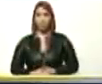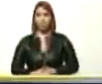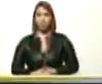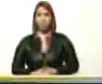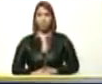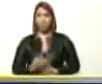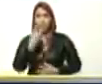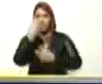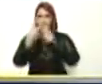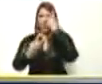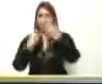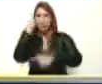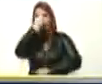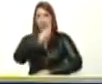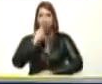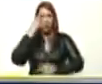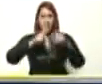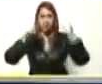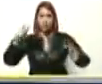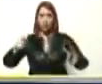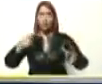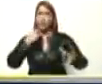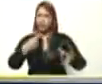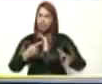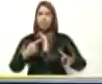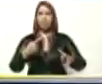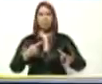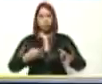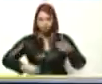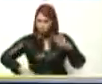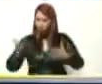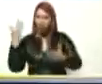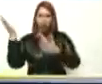a verle la cara a la gente, y decirle, vamos a ganar la asamblea,